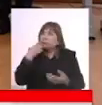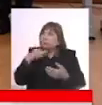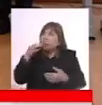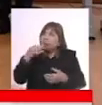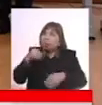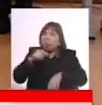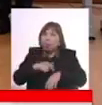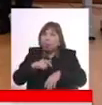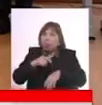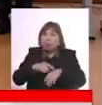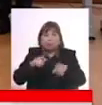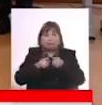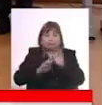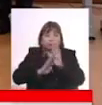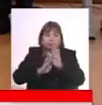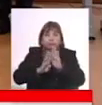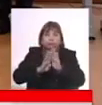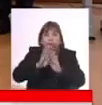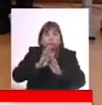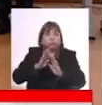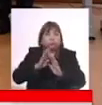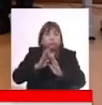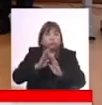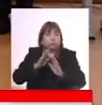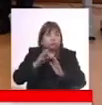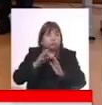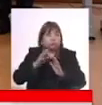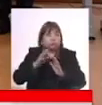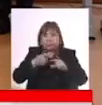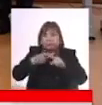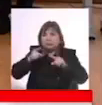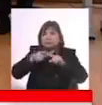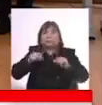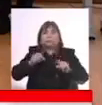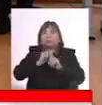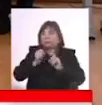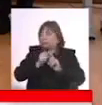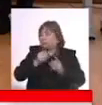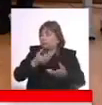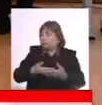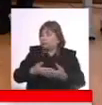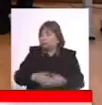todo el tiempo estar superando las brechas de diferencia que hay en cuanto a lo social.